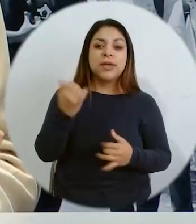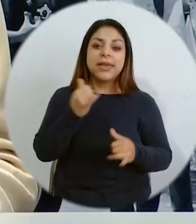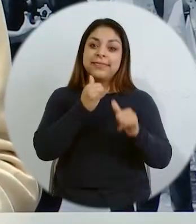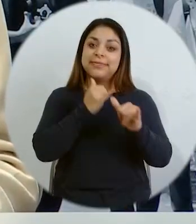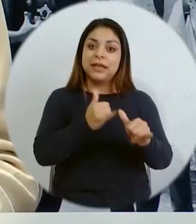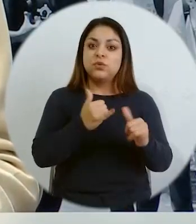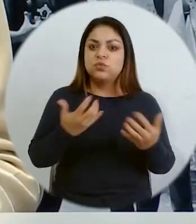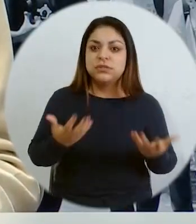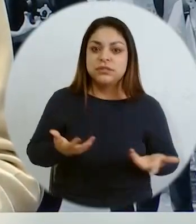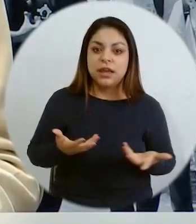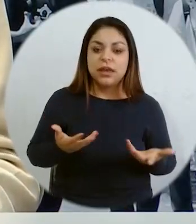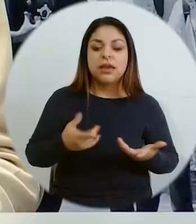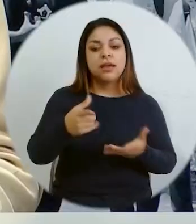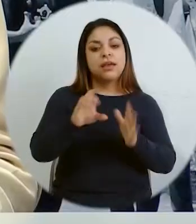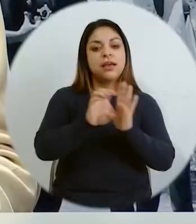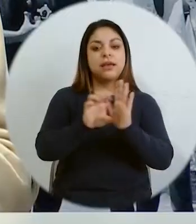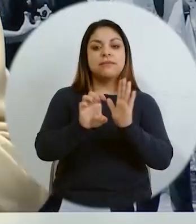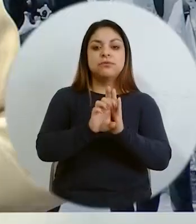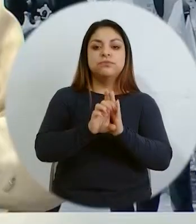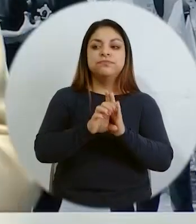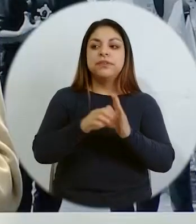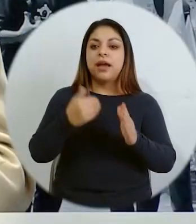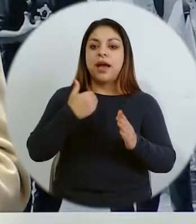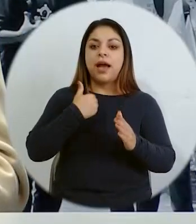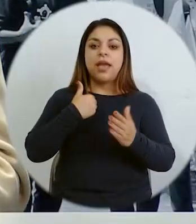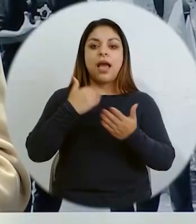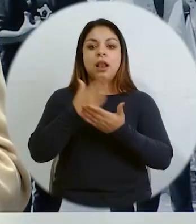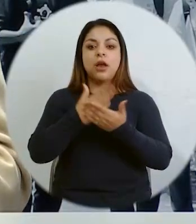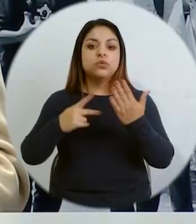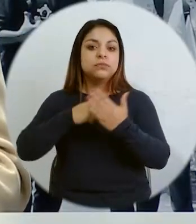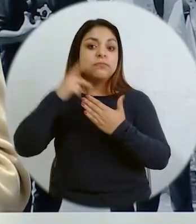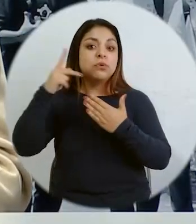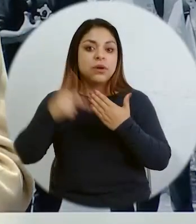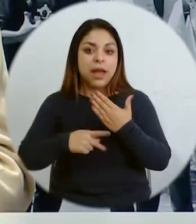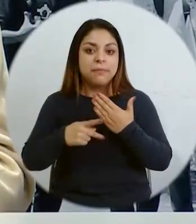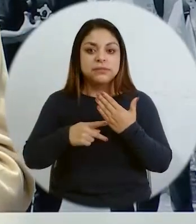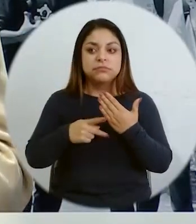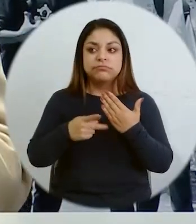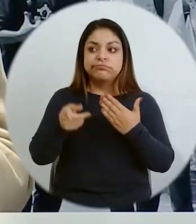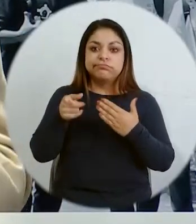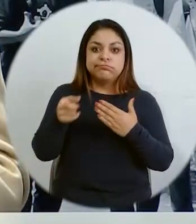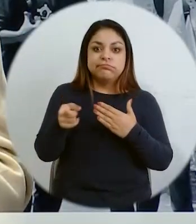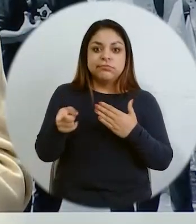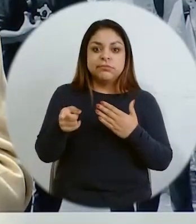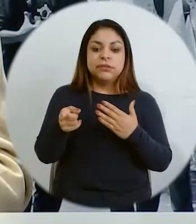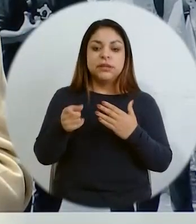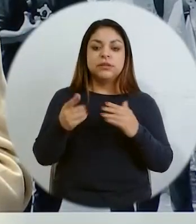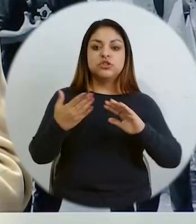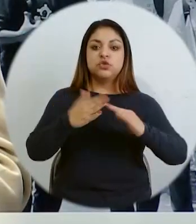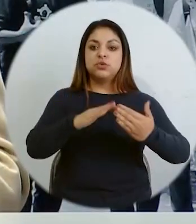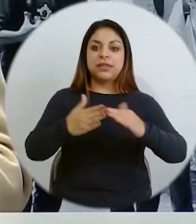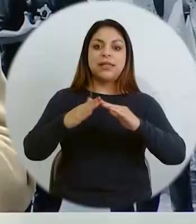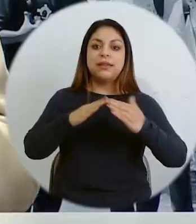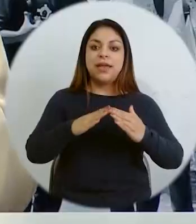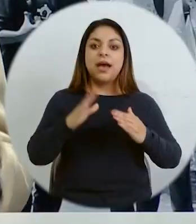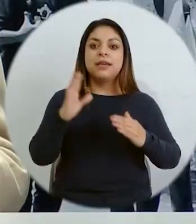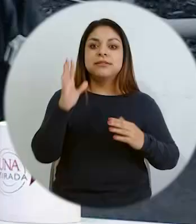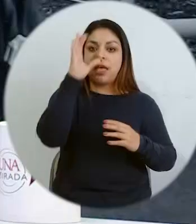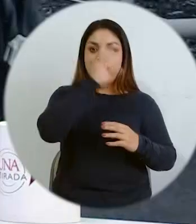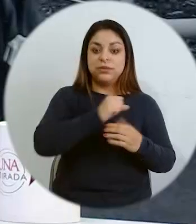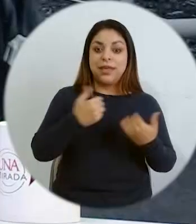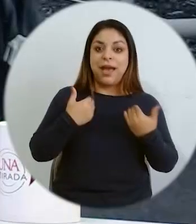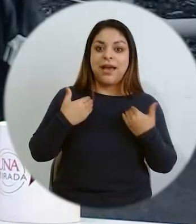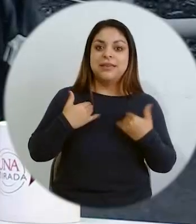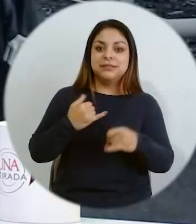porque hay una cifra negra, que cuando se dan este tipo de ejercicios, de programas, los números se disparan, porque la ciudadanía